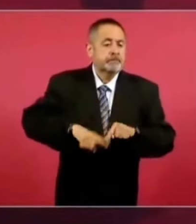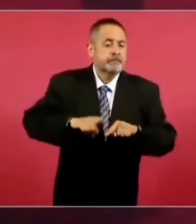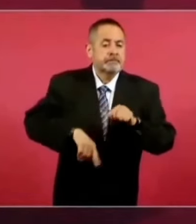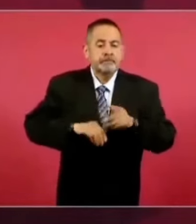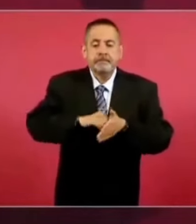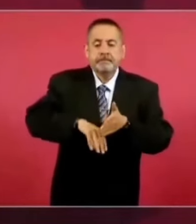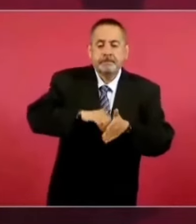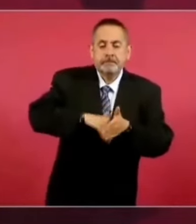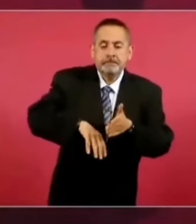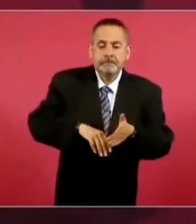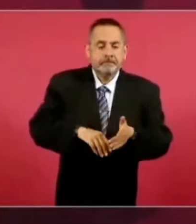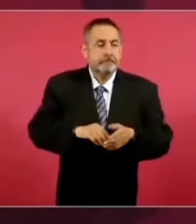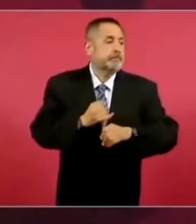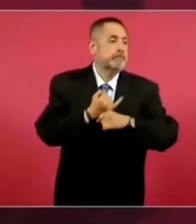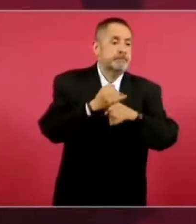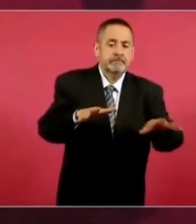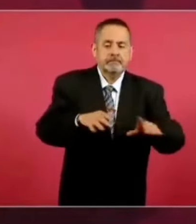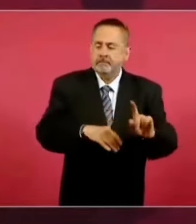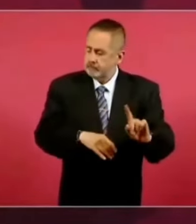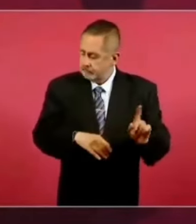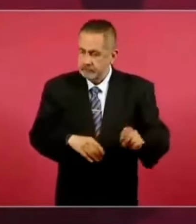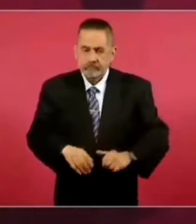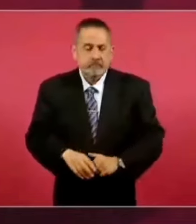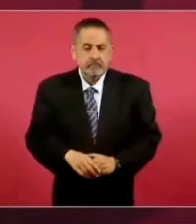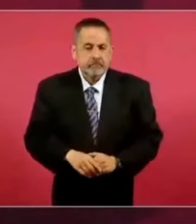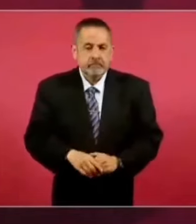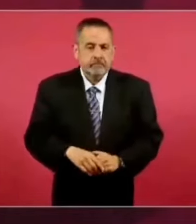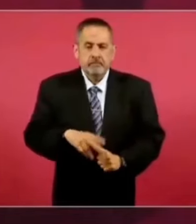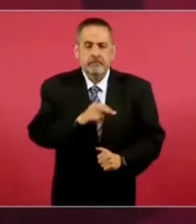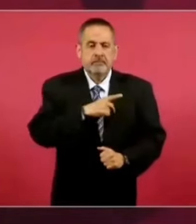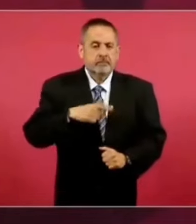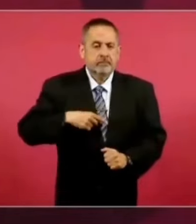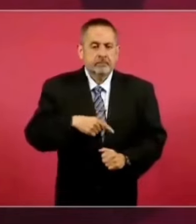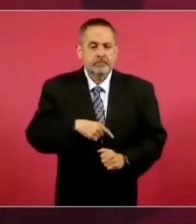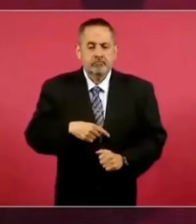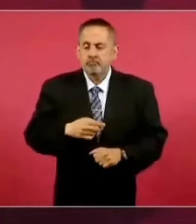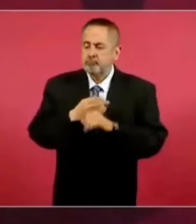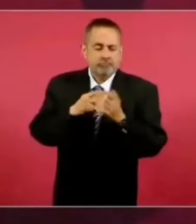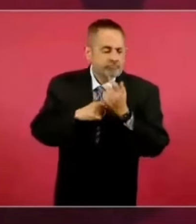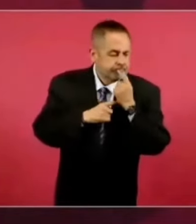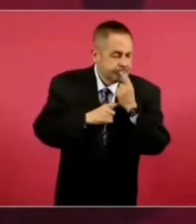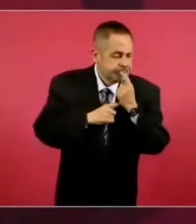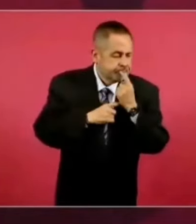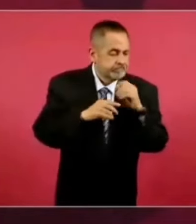la información y que diga esto se publica, esto no.